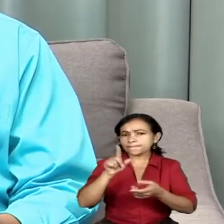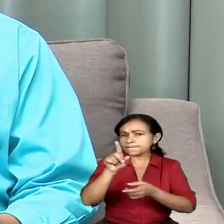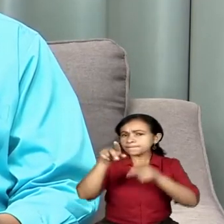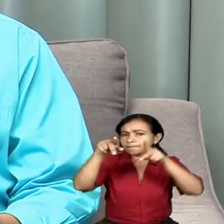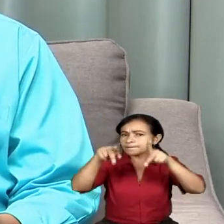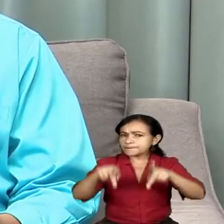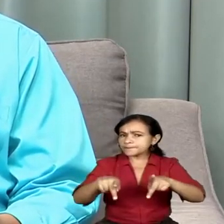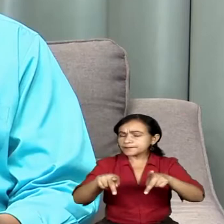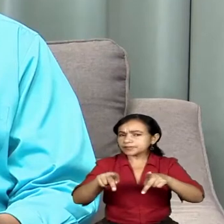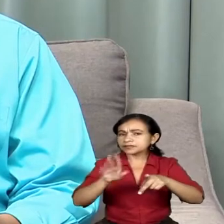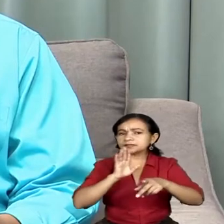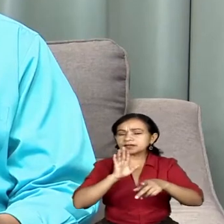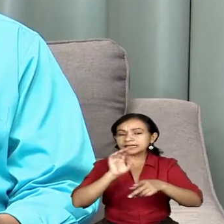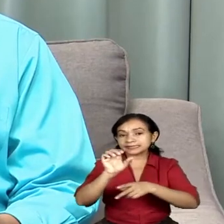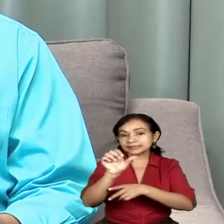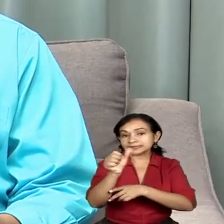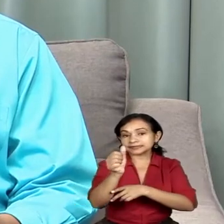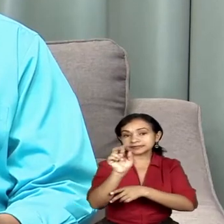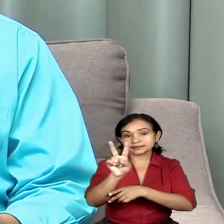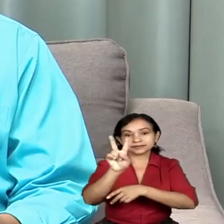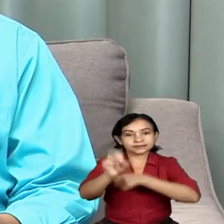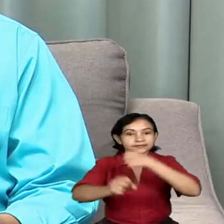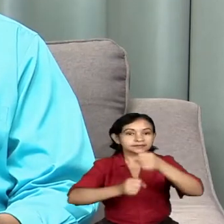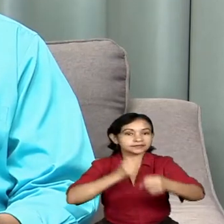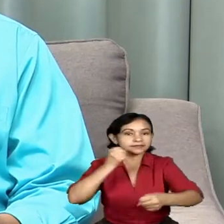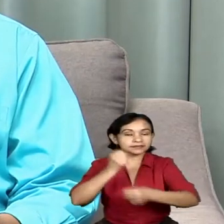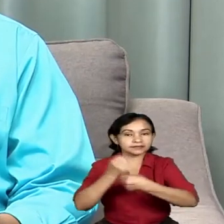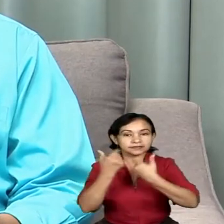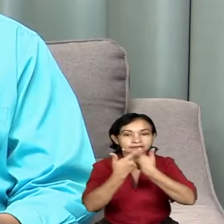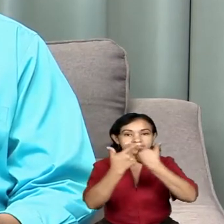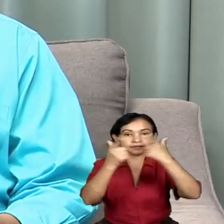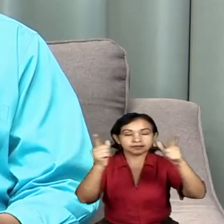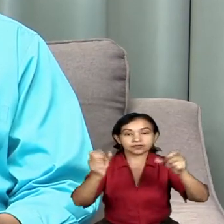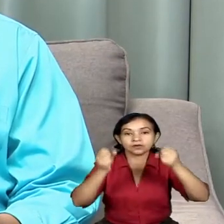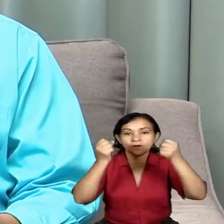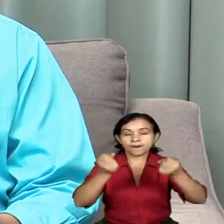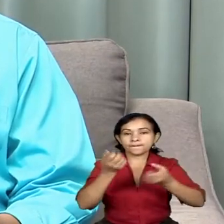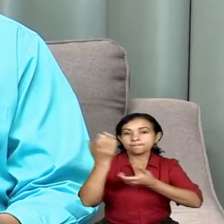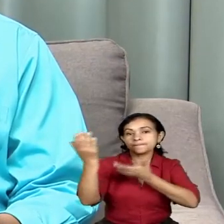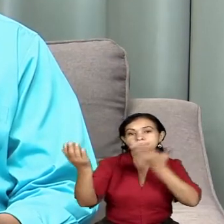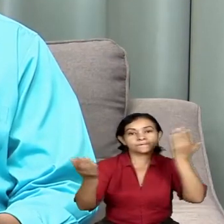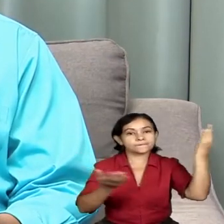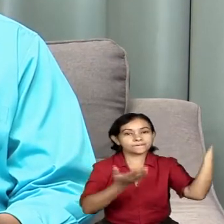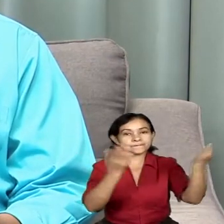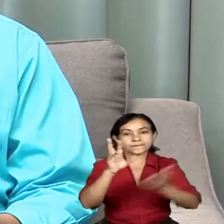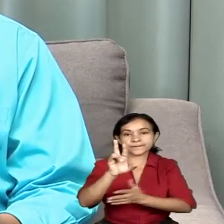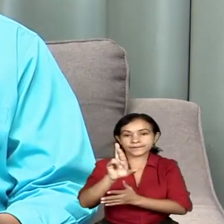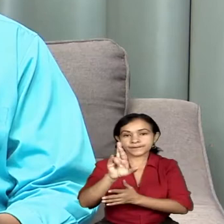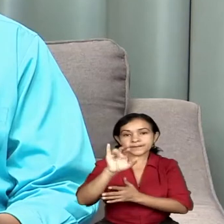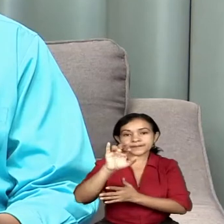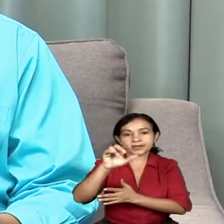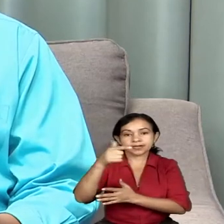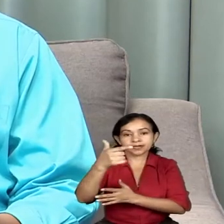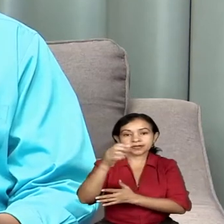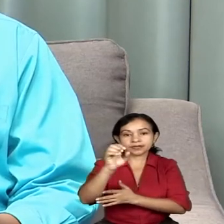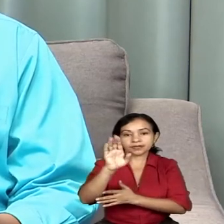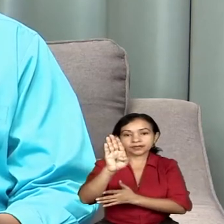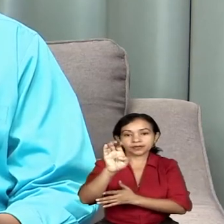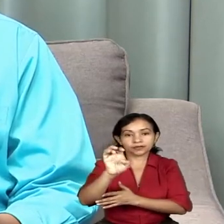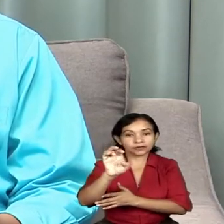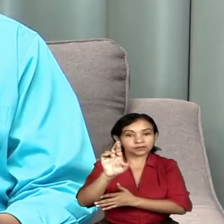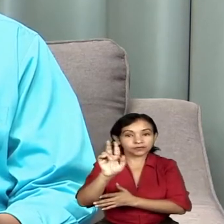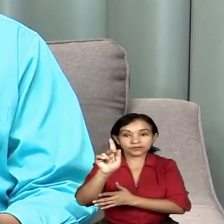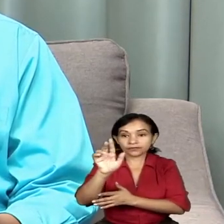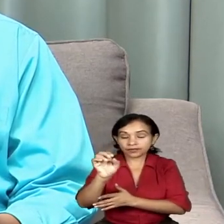Nos referimos al 62 aniversario de la gesta libertaria del poeta y héroe nacional Rigoberto López Pérez. Y para ello